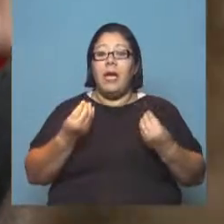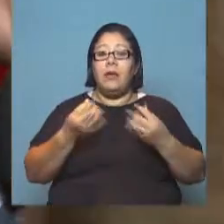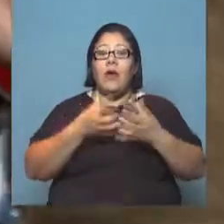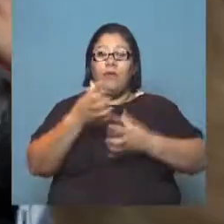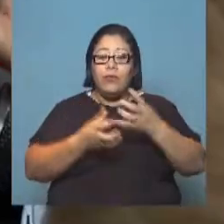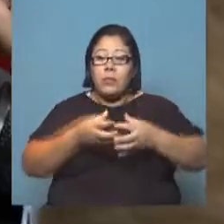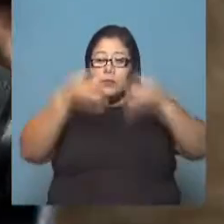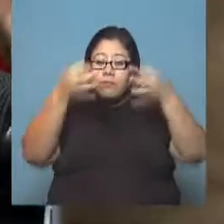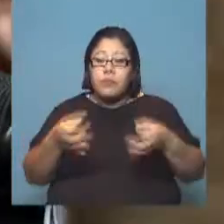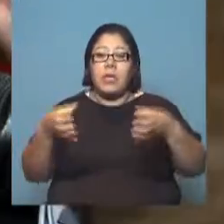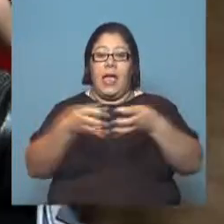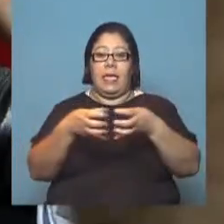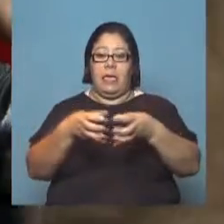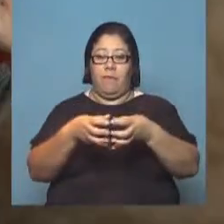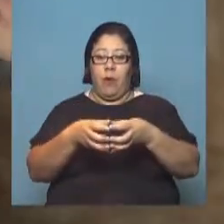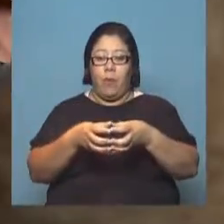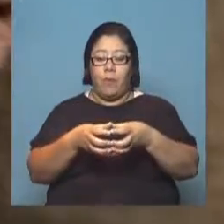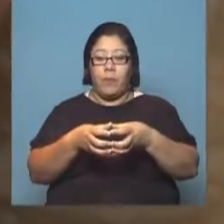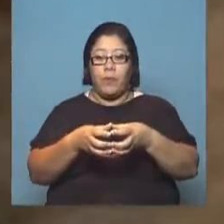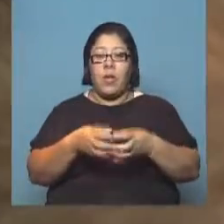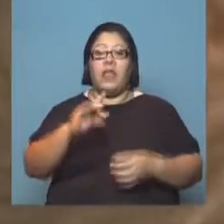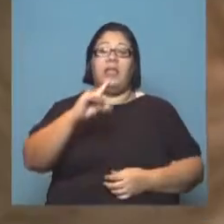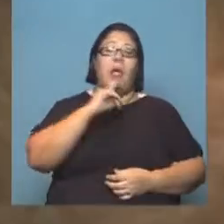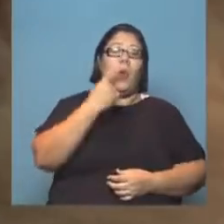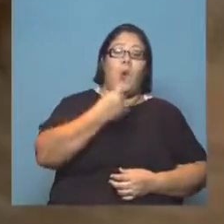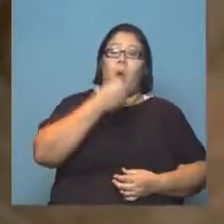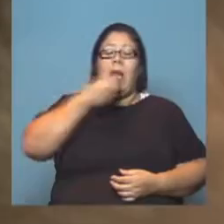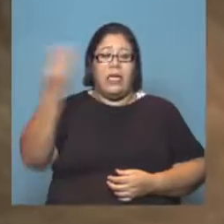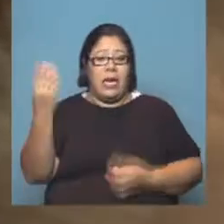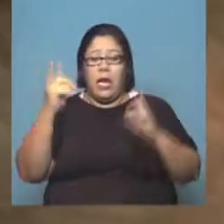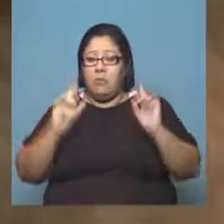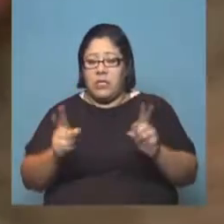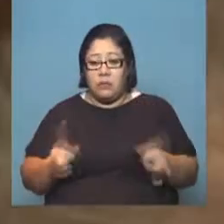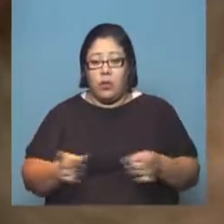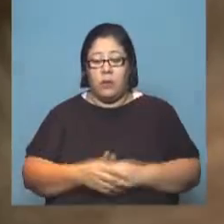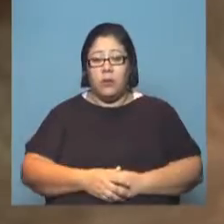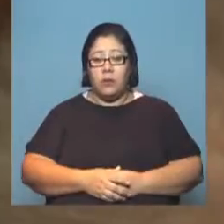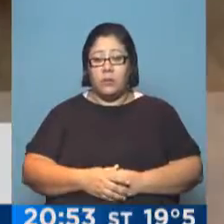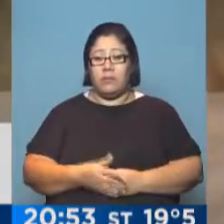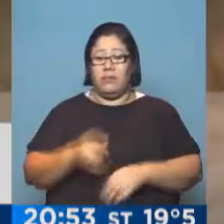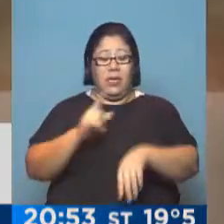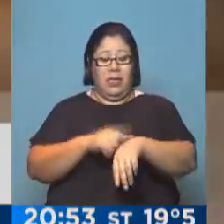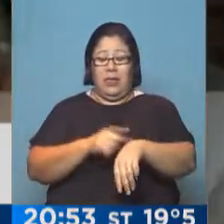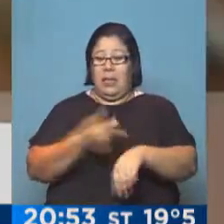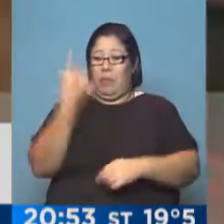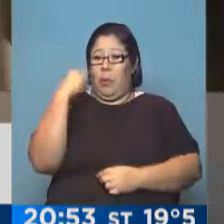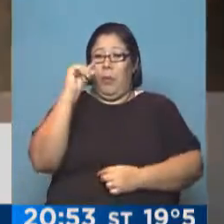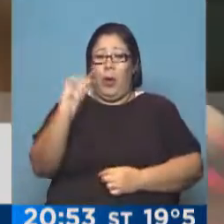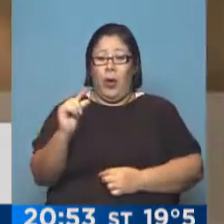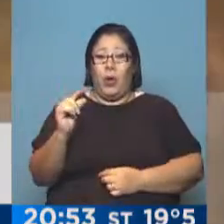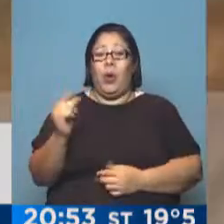funcionamiento de un equipo, sea un entrenador o otro. Yo creo que llevamos muy pocos días trabajando con